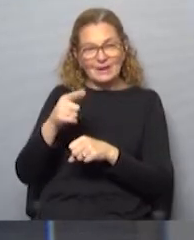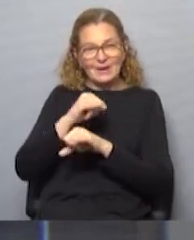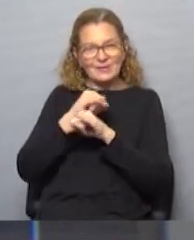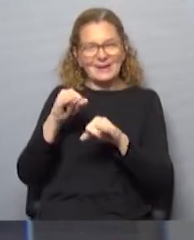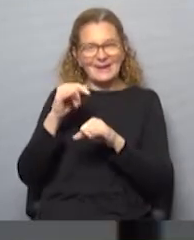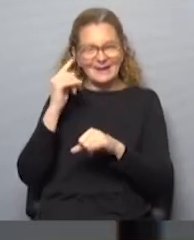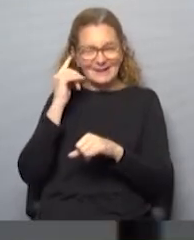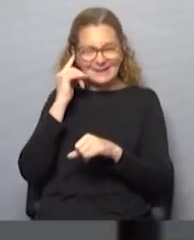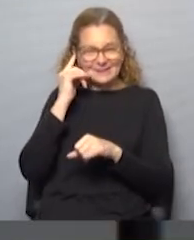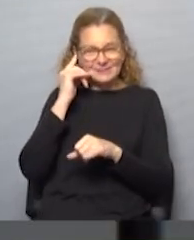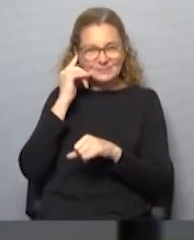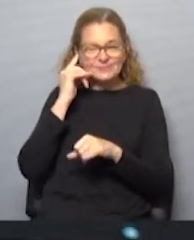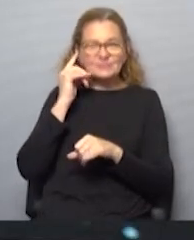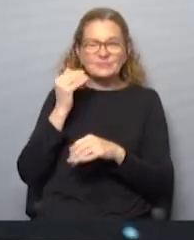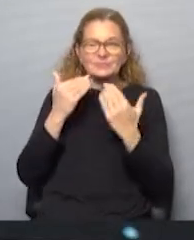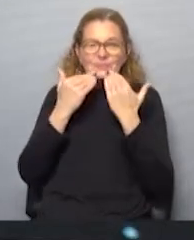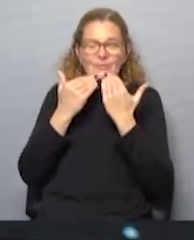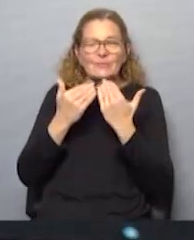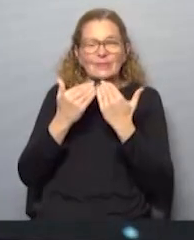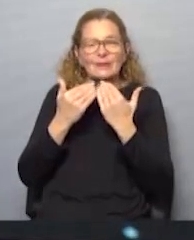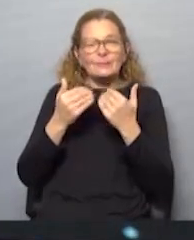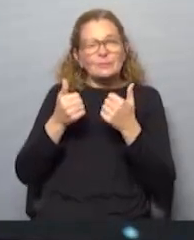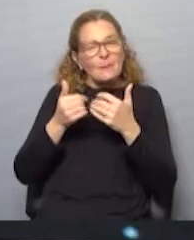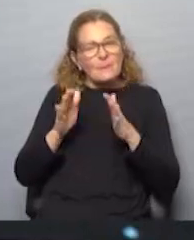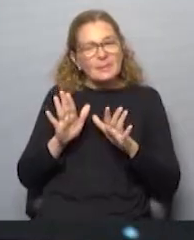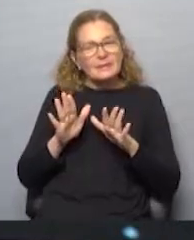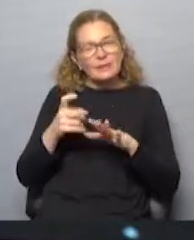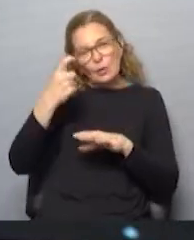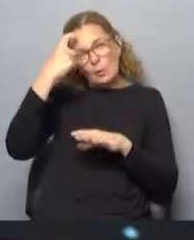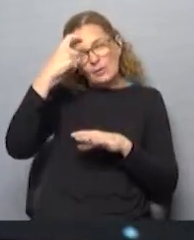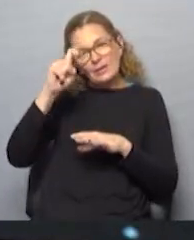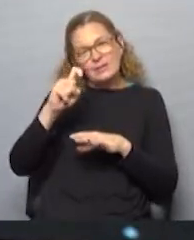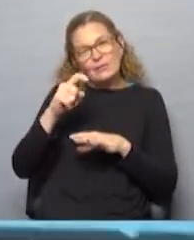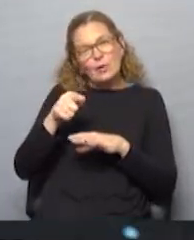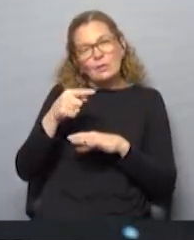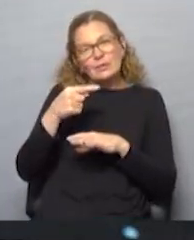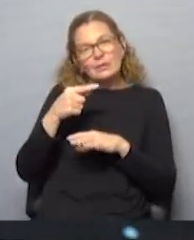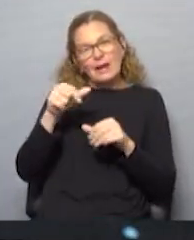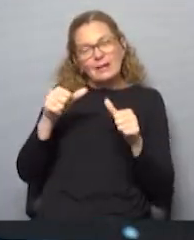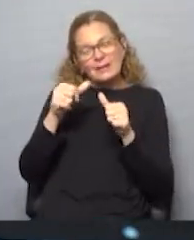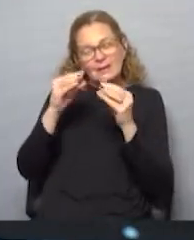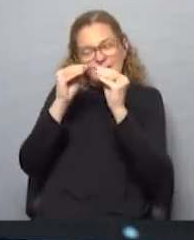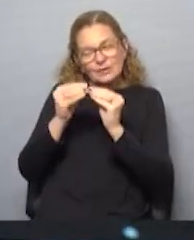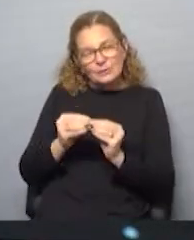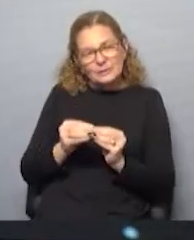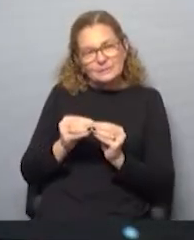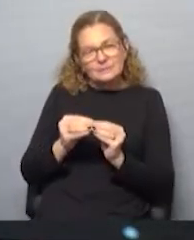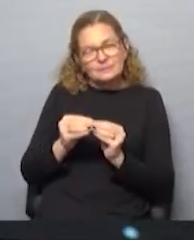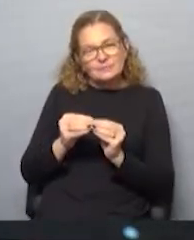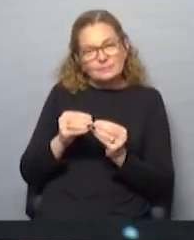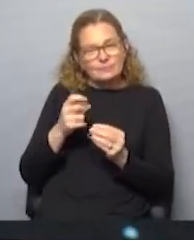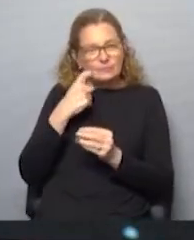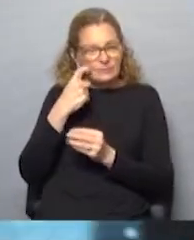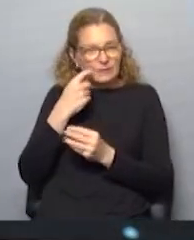final juan pabló gracias y arrancando no como científico que primera lectura hace esta rendición de cuentas o sea estas